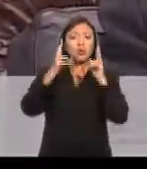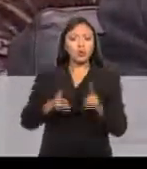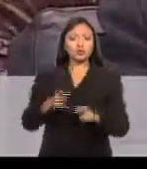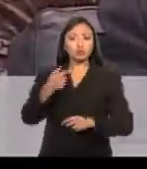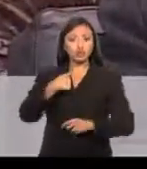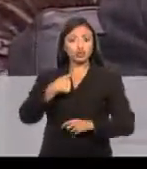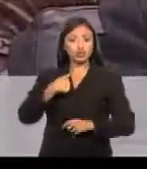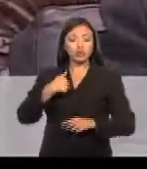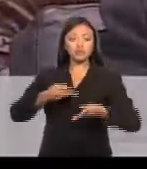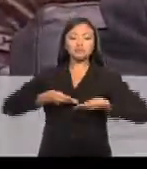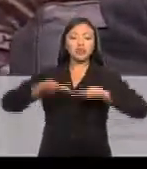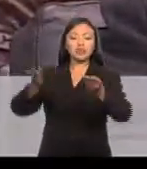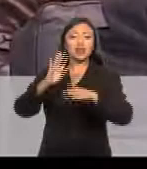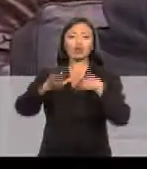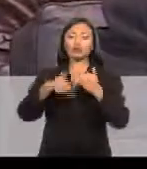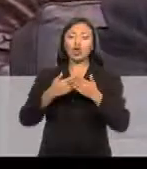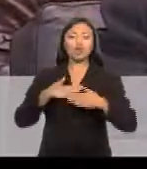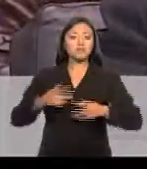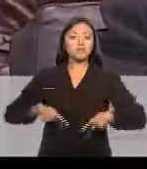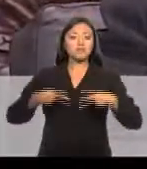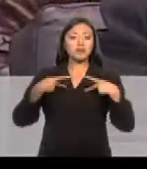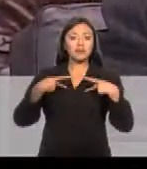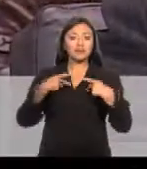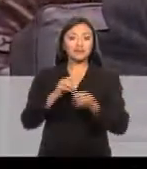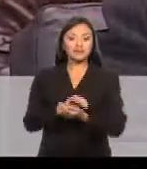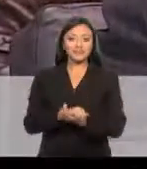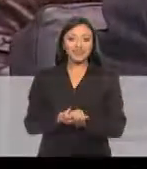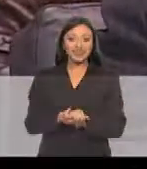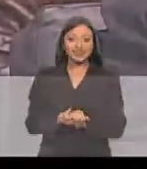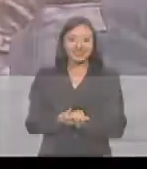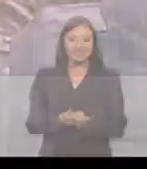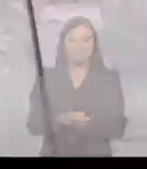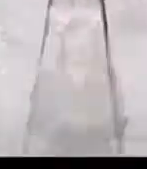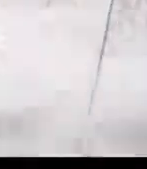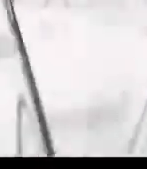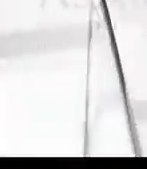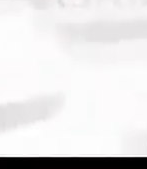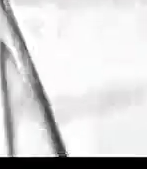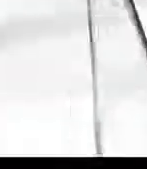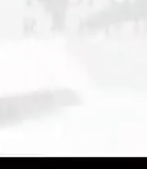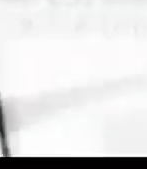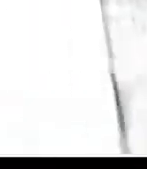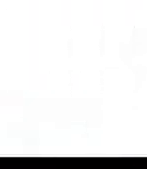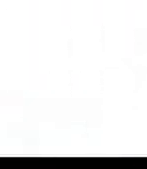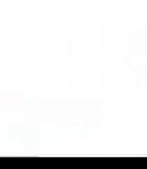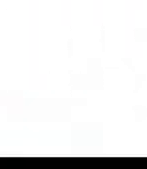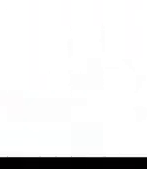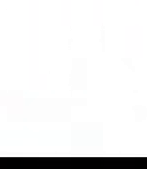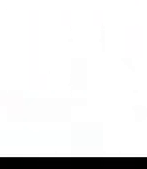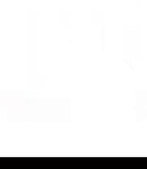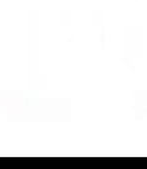más humano, más solidario, daría con gusto mi propia vida.